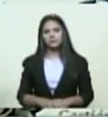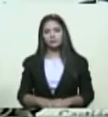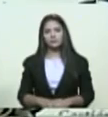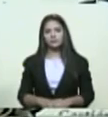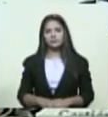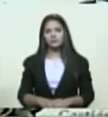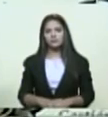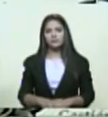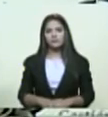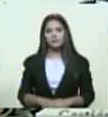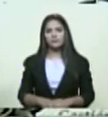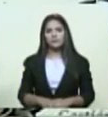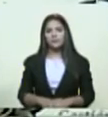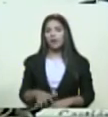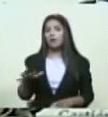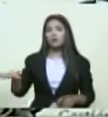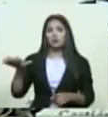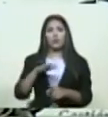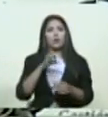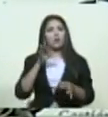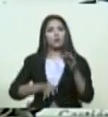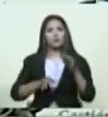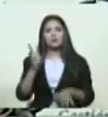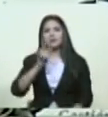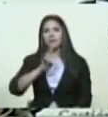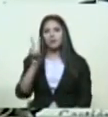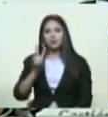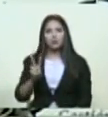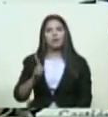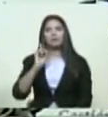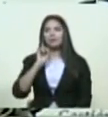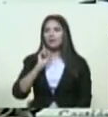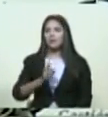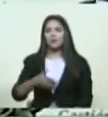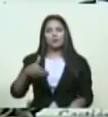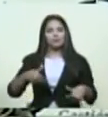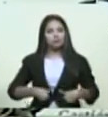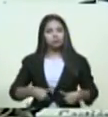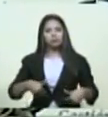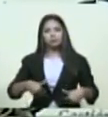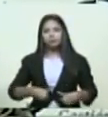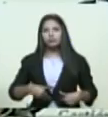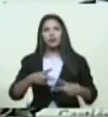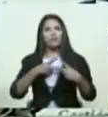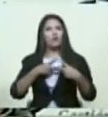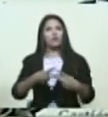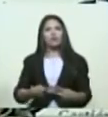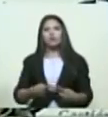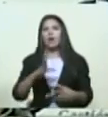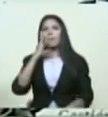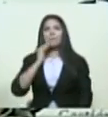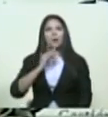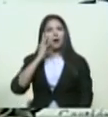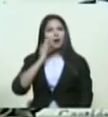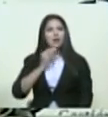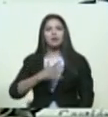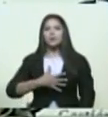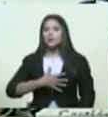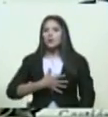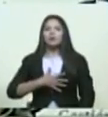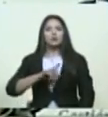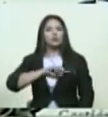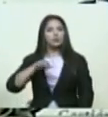por parte de la justicia venezolana. Vamos a poner todo nuestro empeño, nuestra voluntad, nuestra experiencia, nuestra